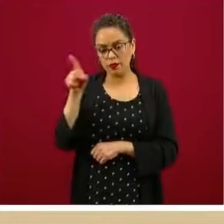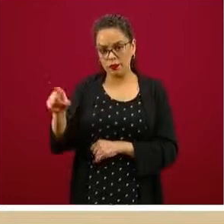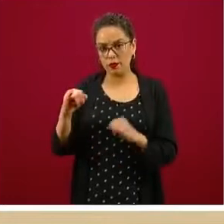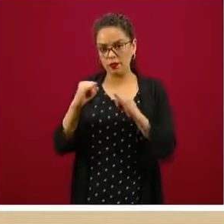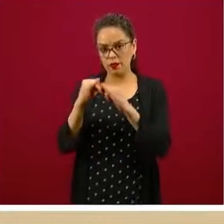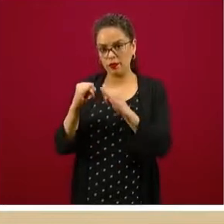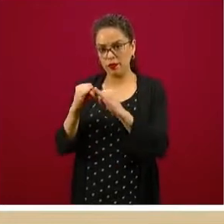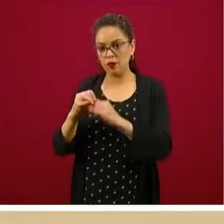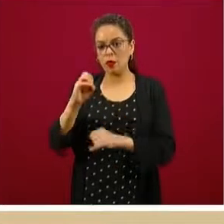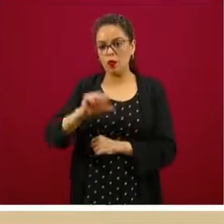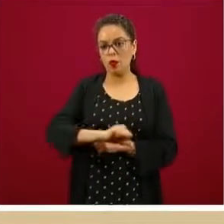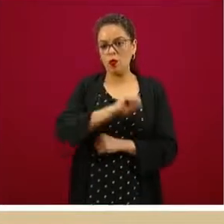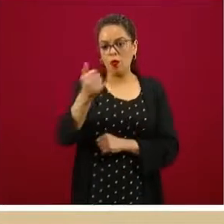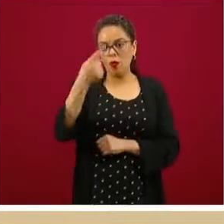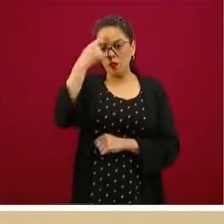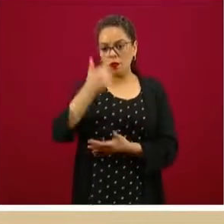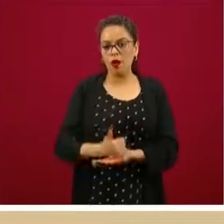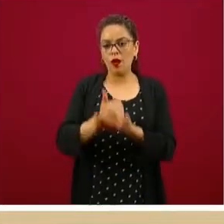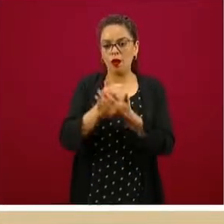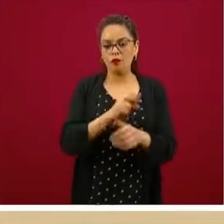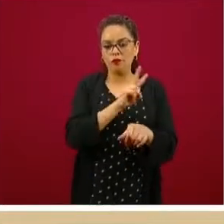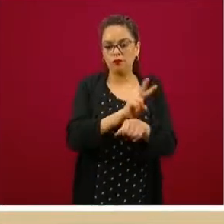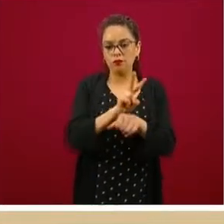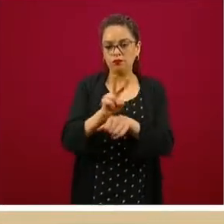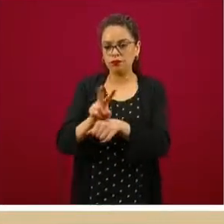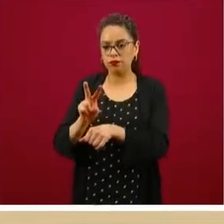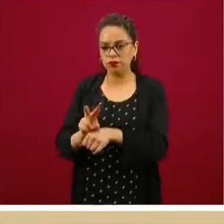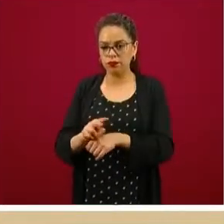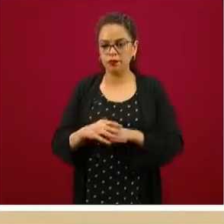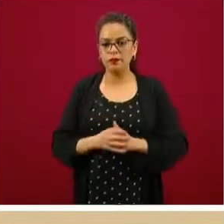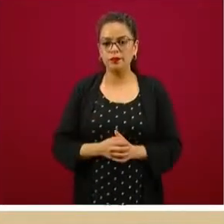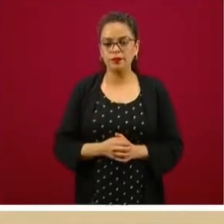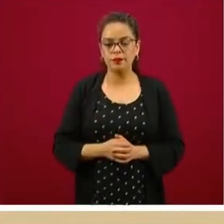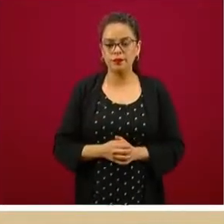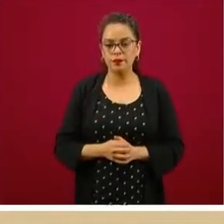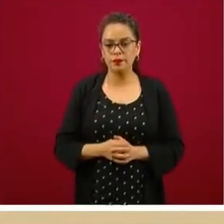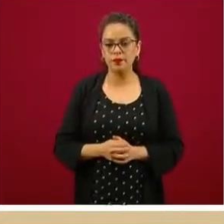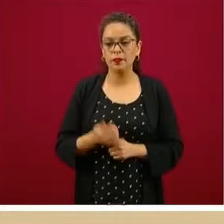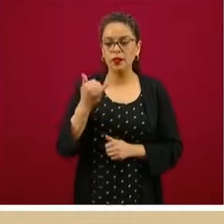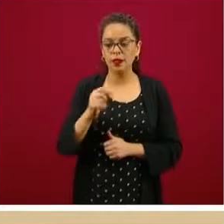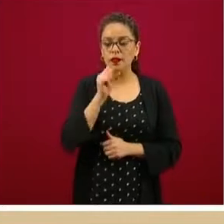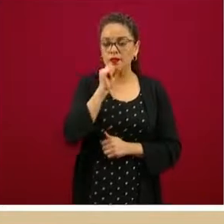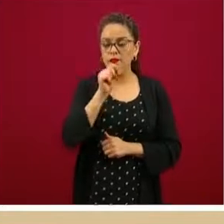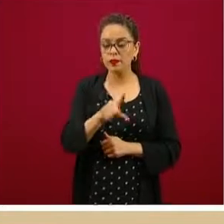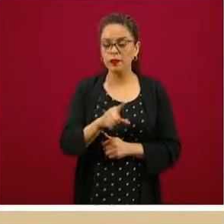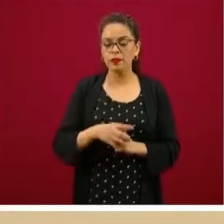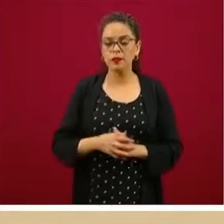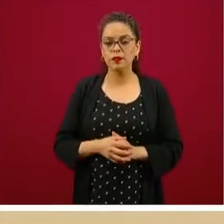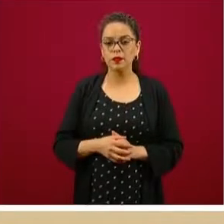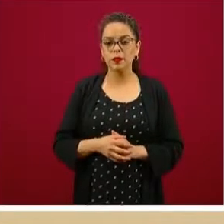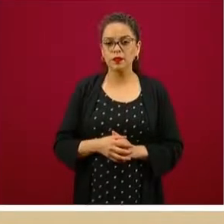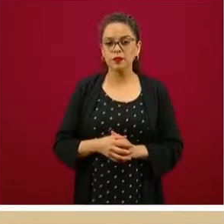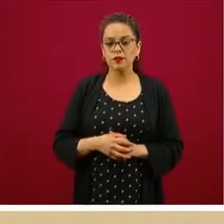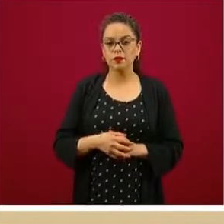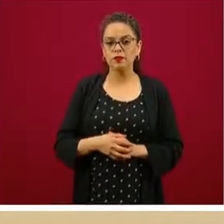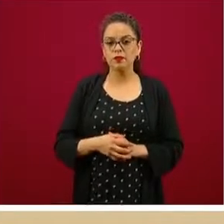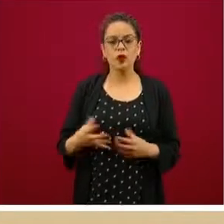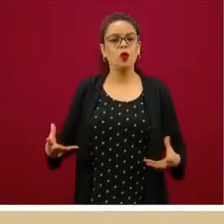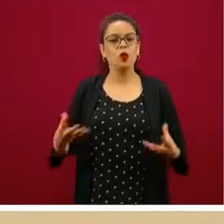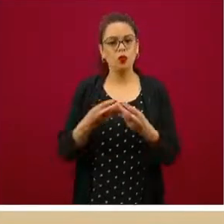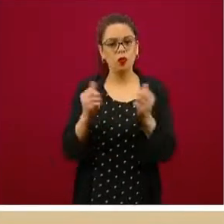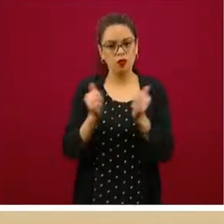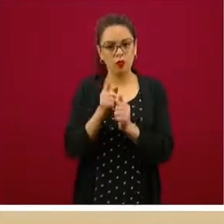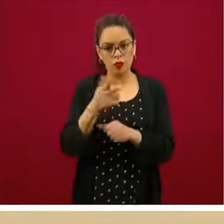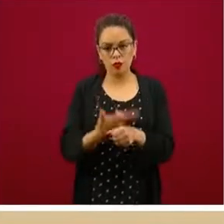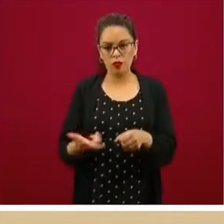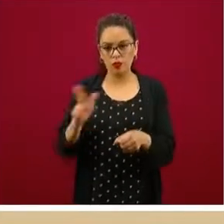o auxiliares de la vigilancia epidemiológica, y también las que que incluye los hospitales y se reportan